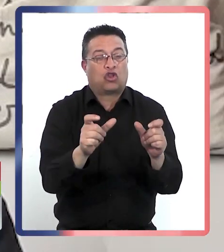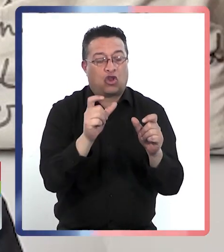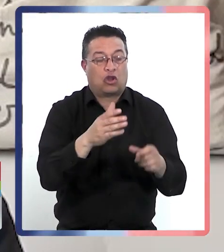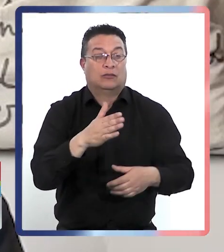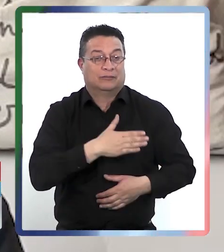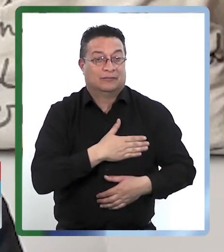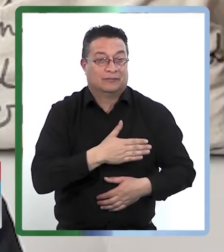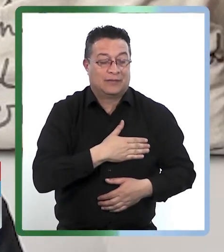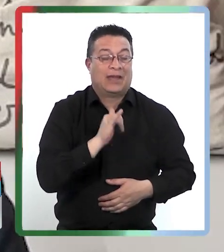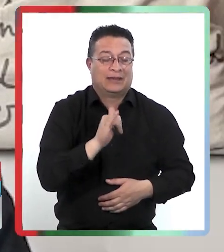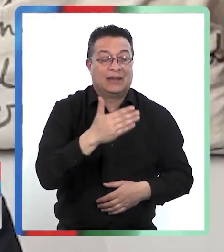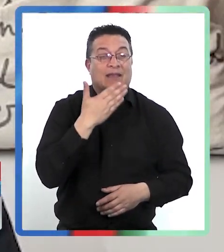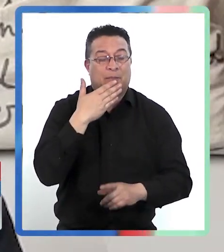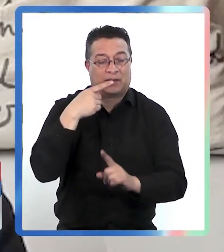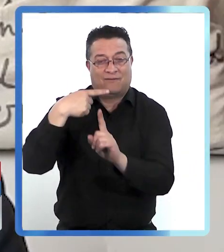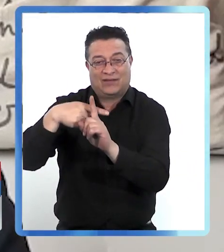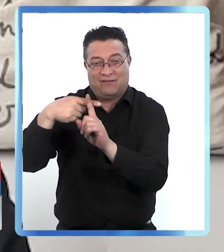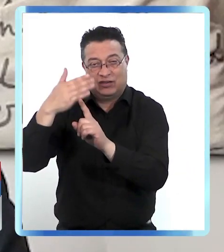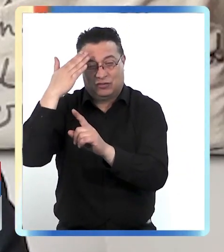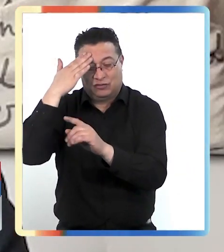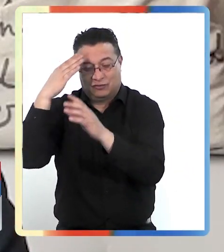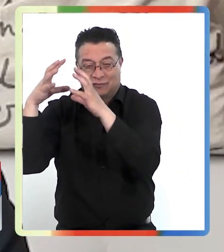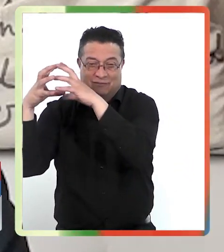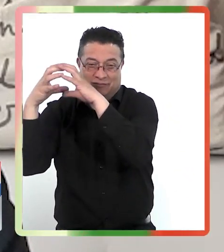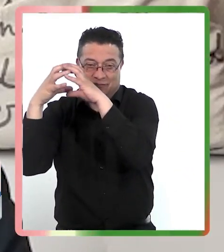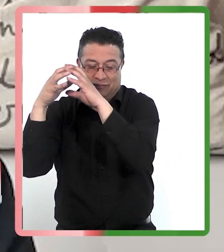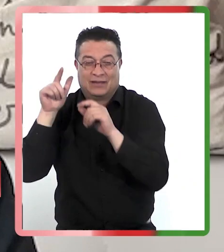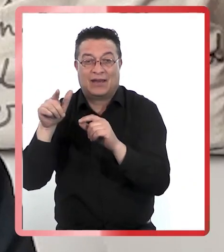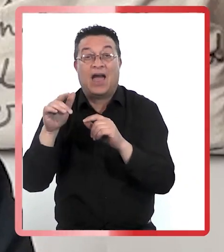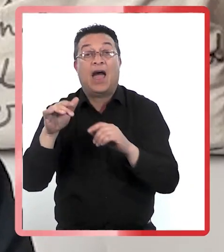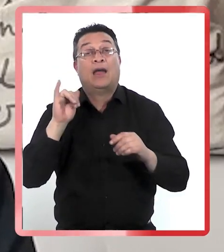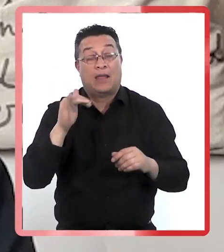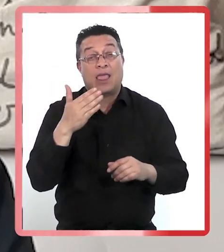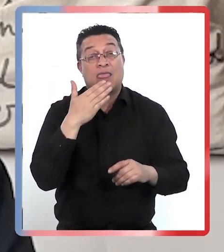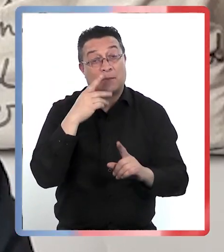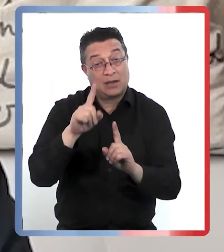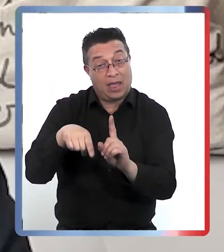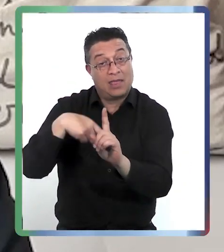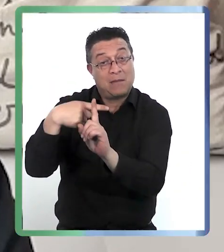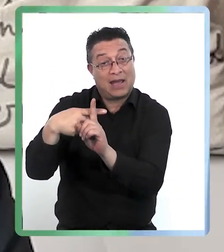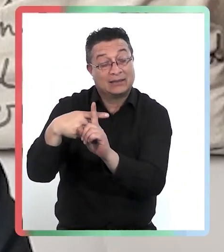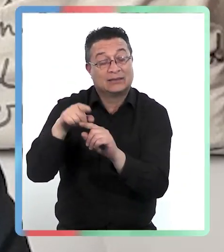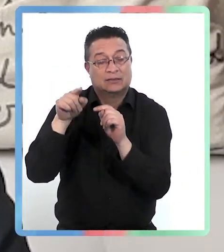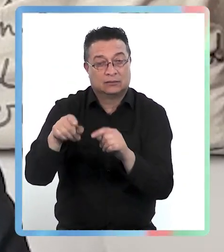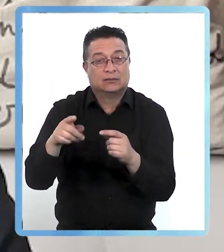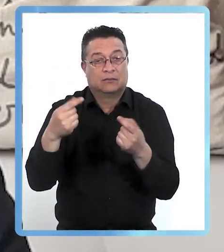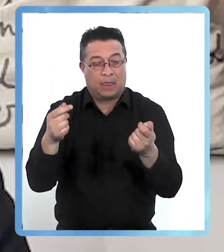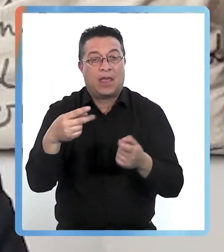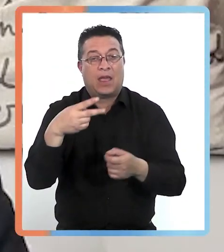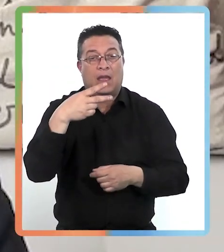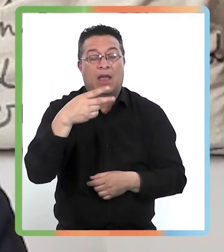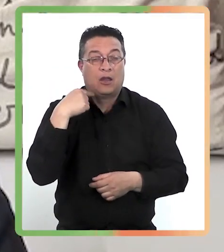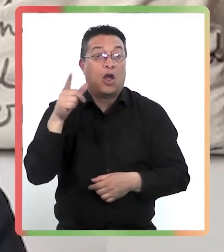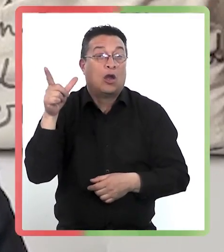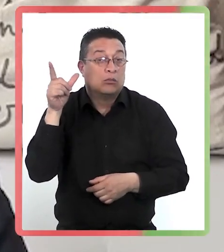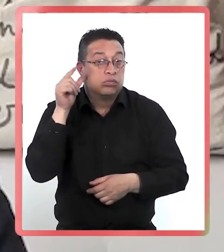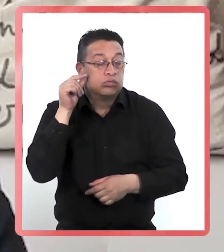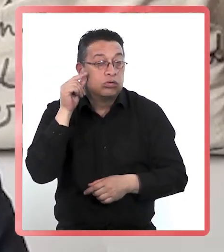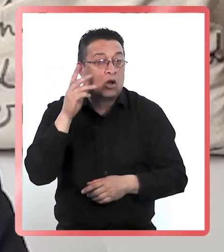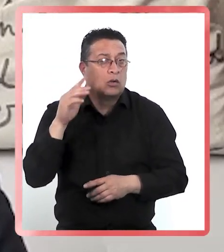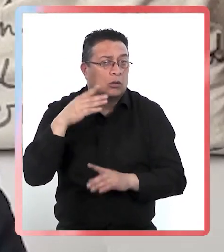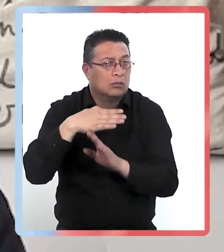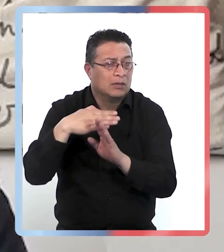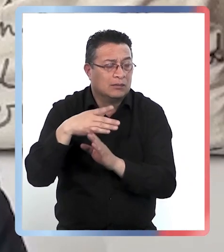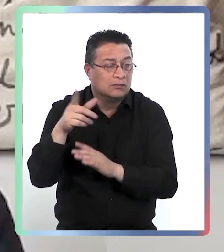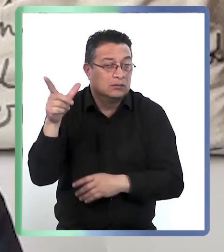control cardiovascular y beneficiosos también para el riesgo de demencia. Se suman también el tratarse la hipoacusia, o sea,